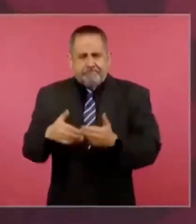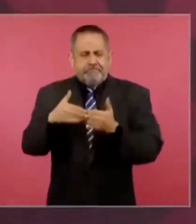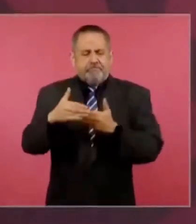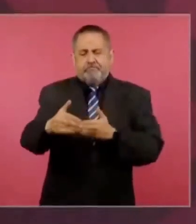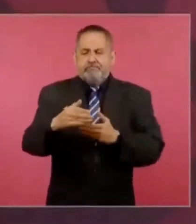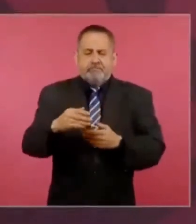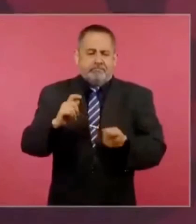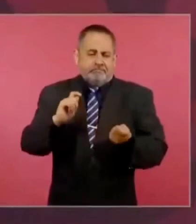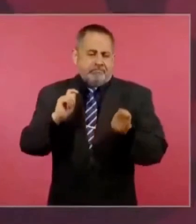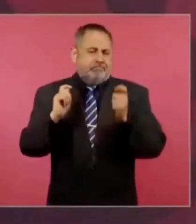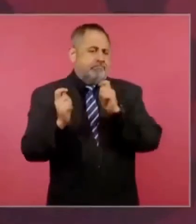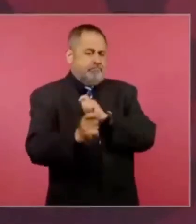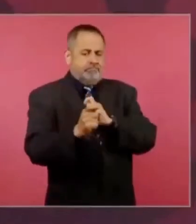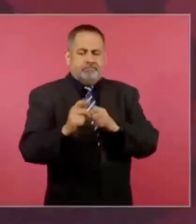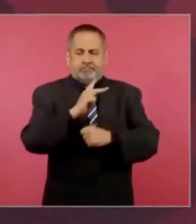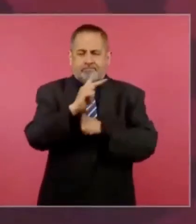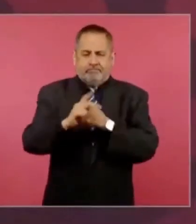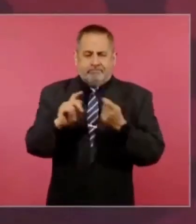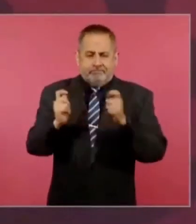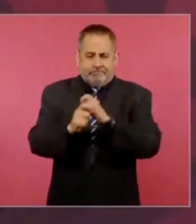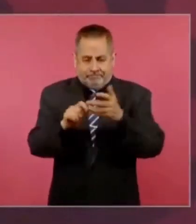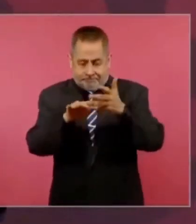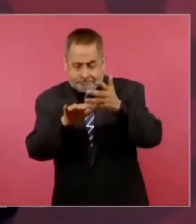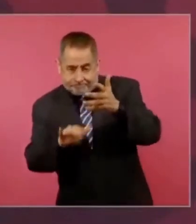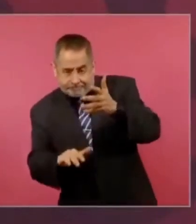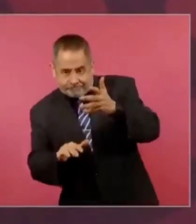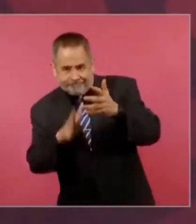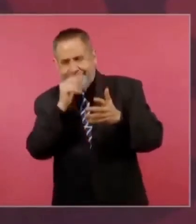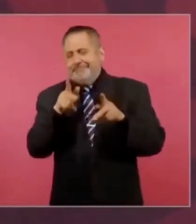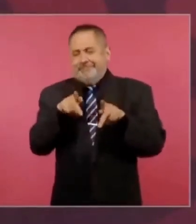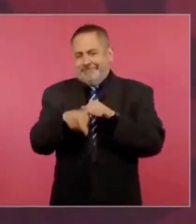la transformación de nuestro país. Ya no puedo leer lo demás.